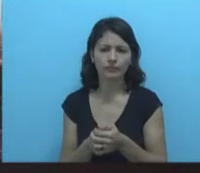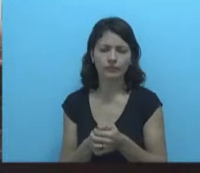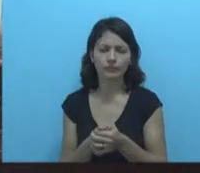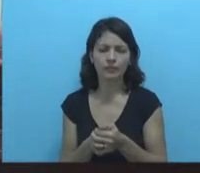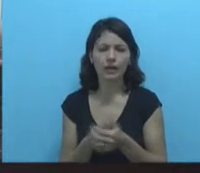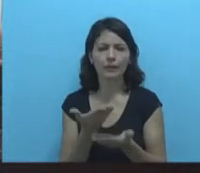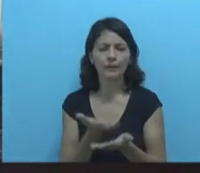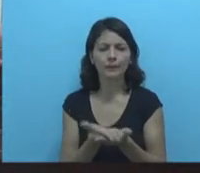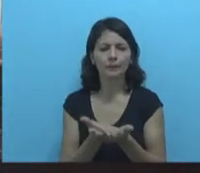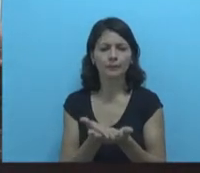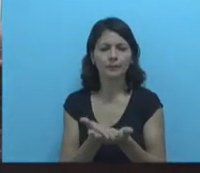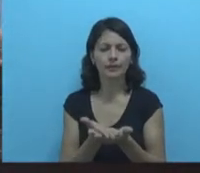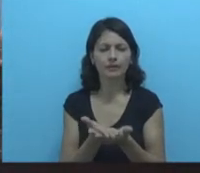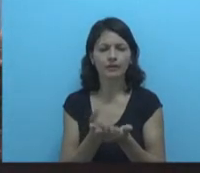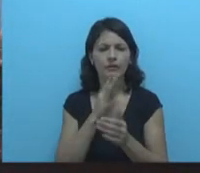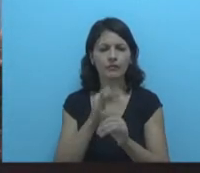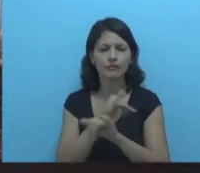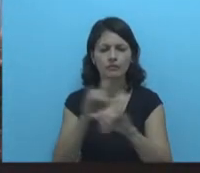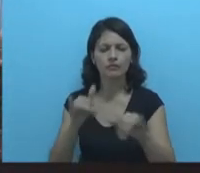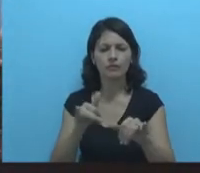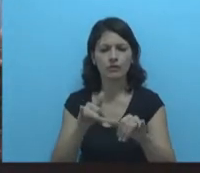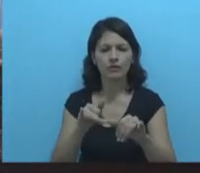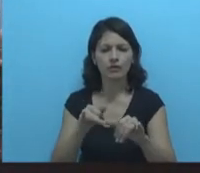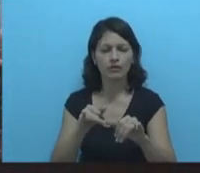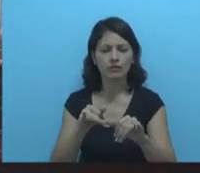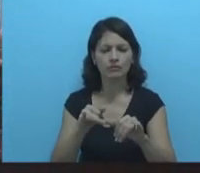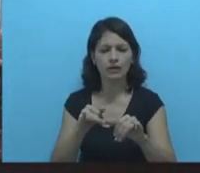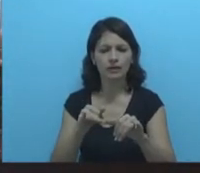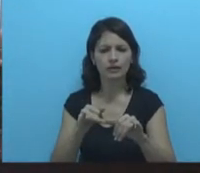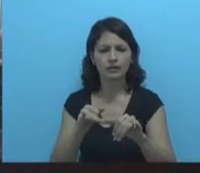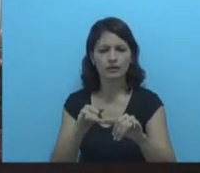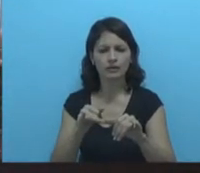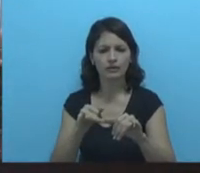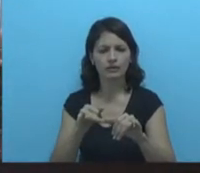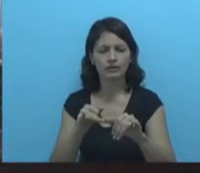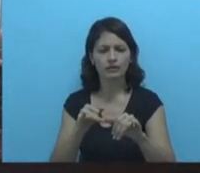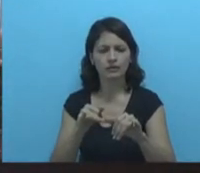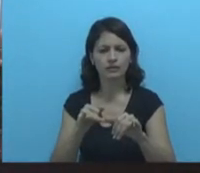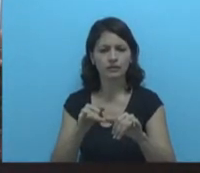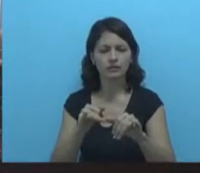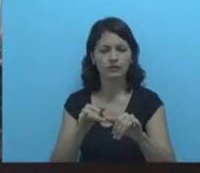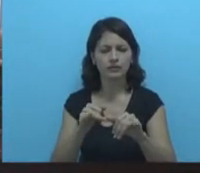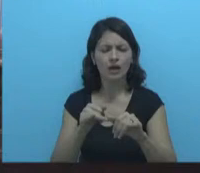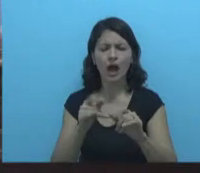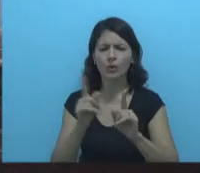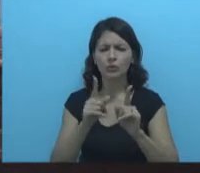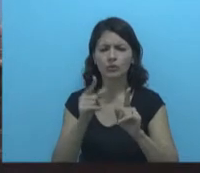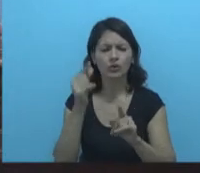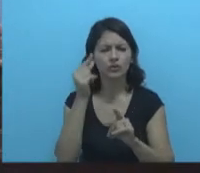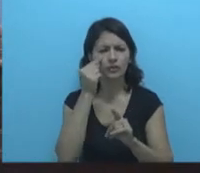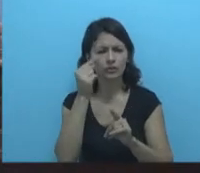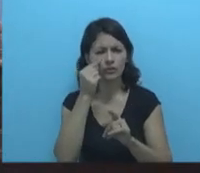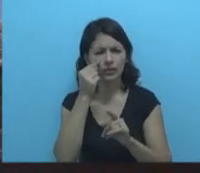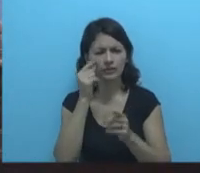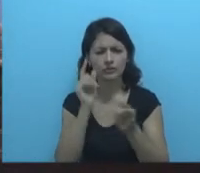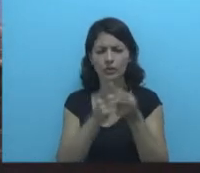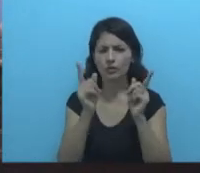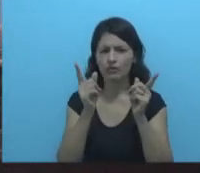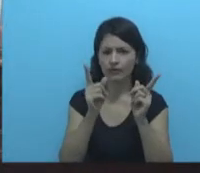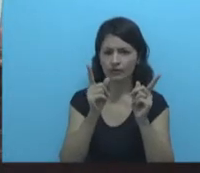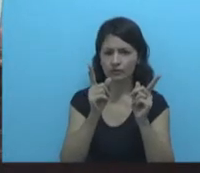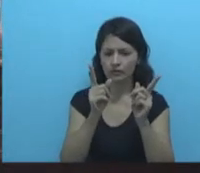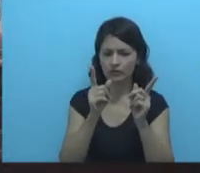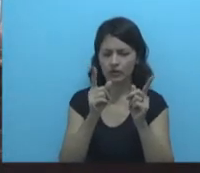cual se solicita disponga informar sobre distintos aspectos relacionados a los concursos de titularización docente y los traslados de